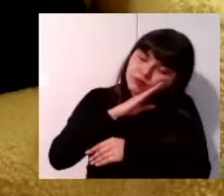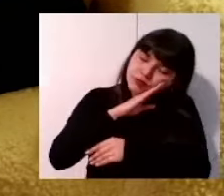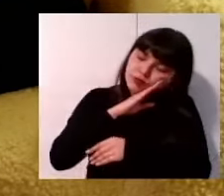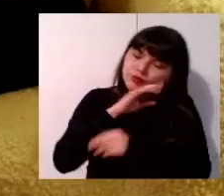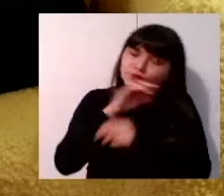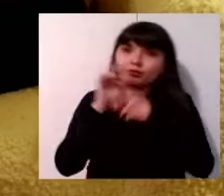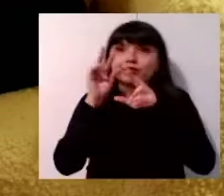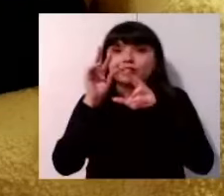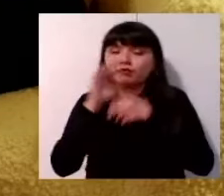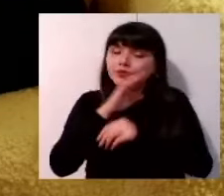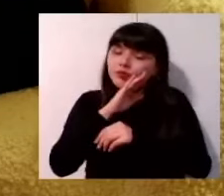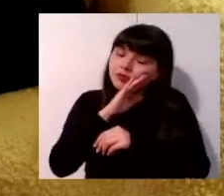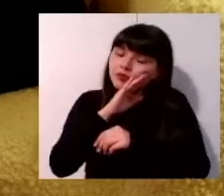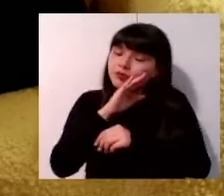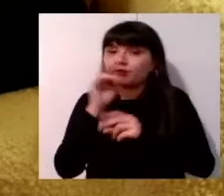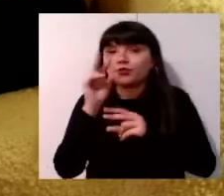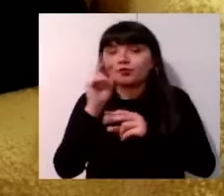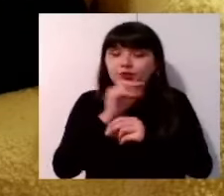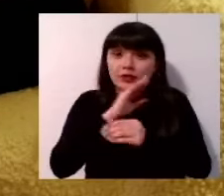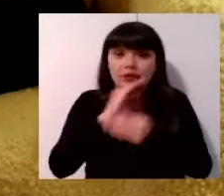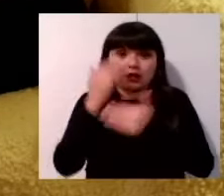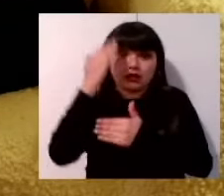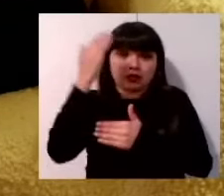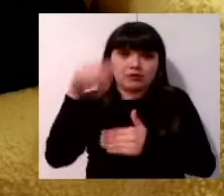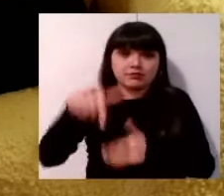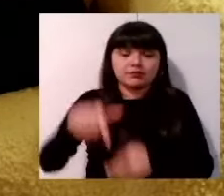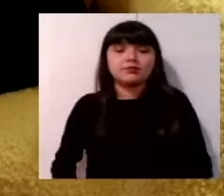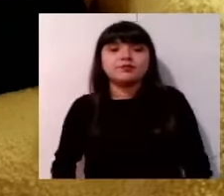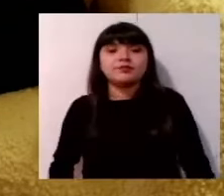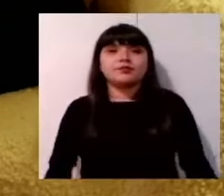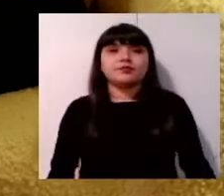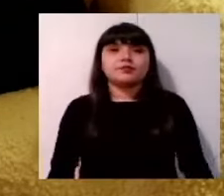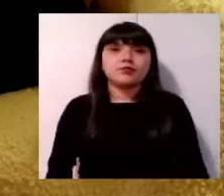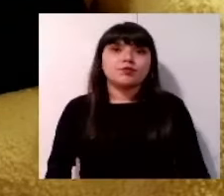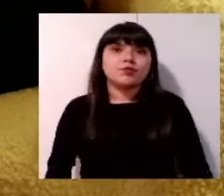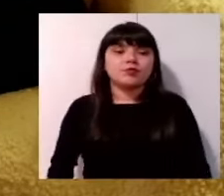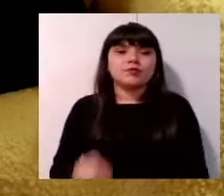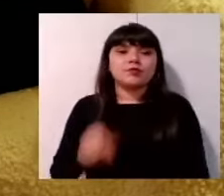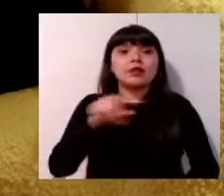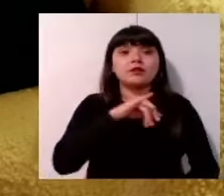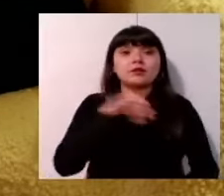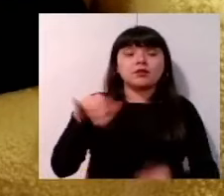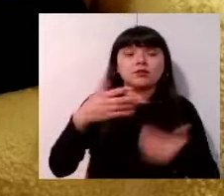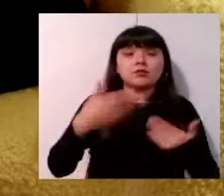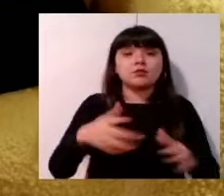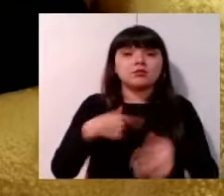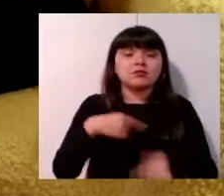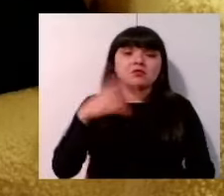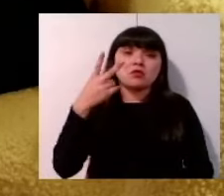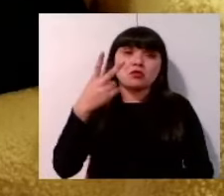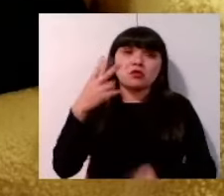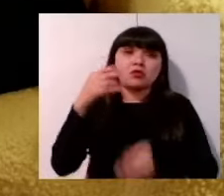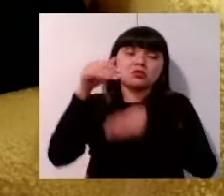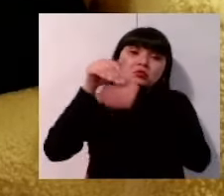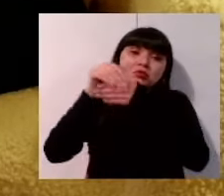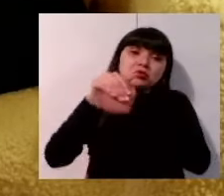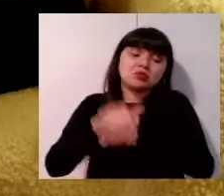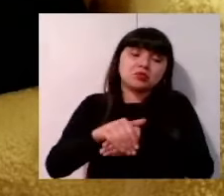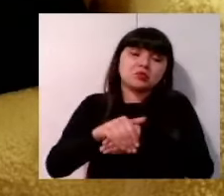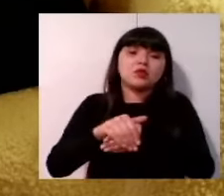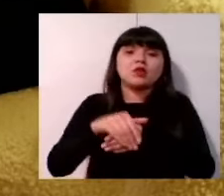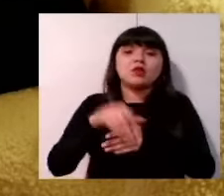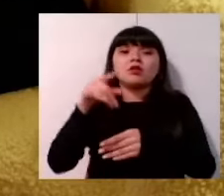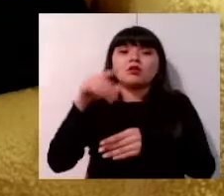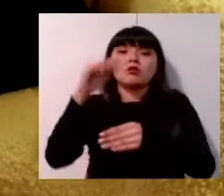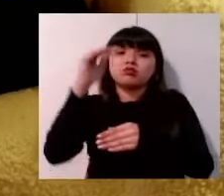3 horas de siesta o más al día, y ya después cuando hacen 2 siestas, unas 2 horas, a veces un poco